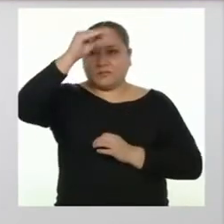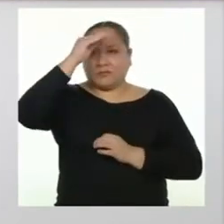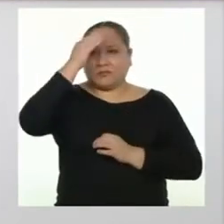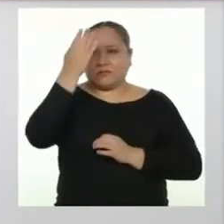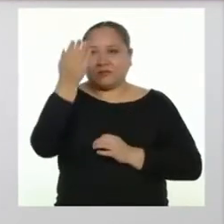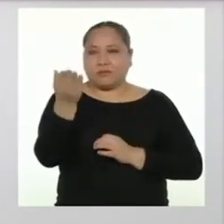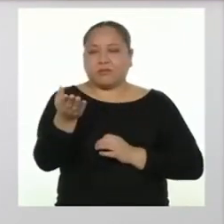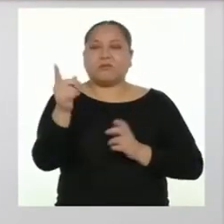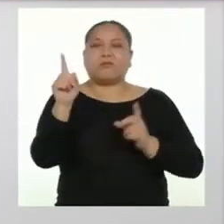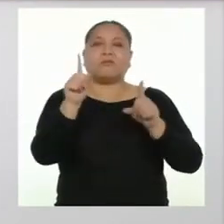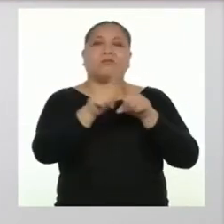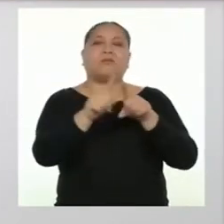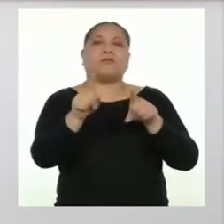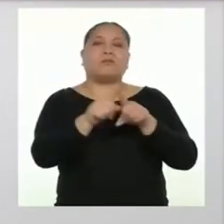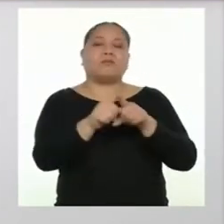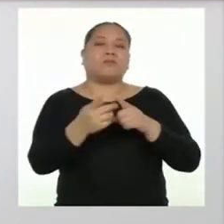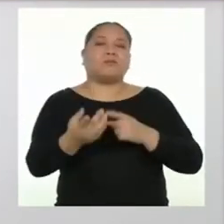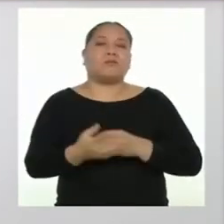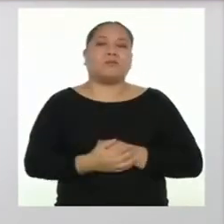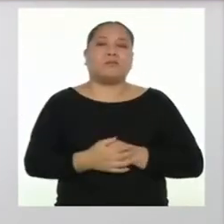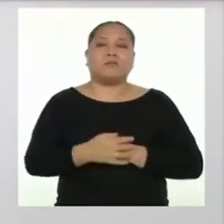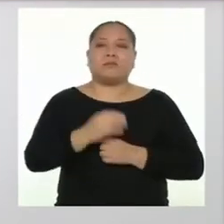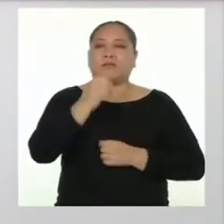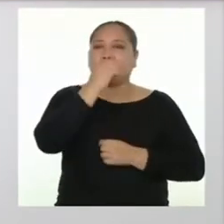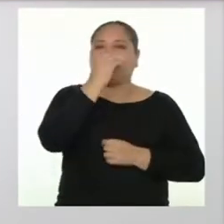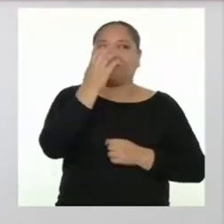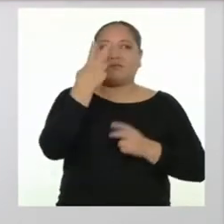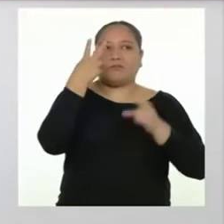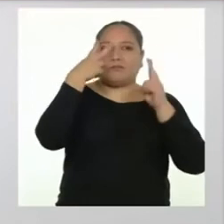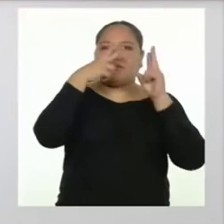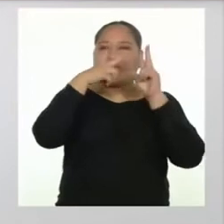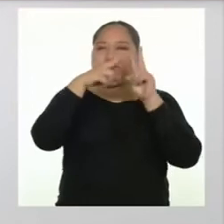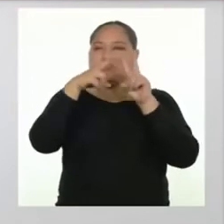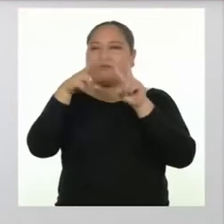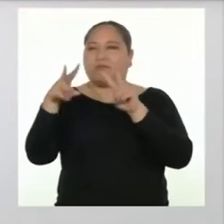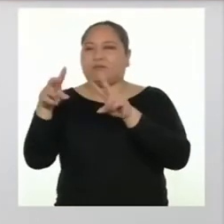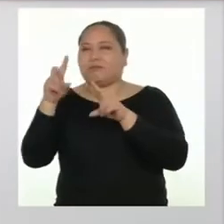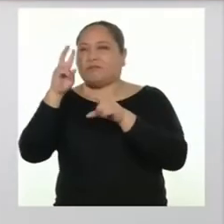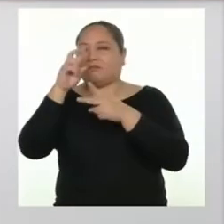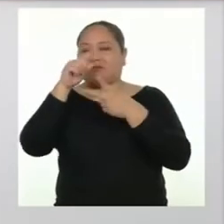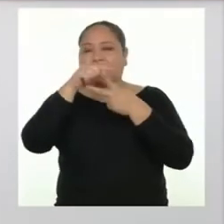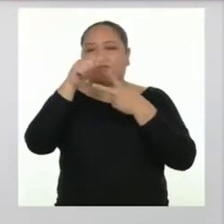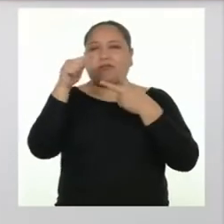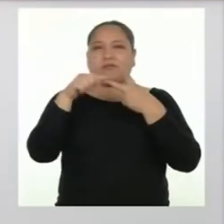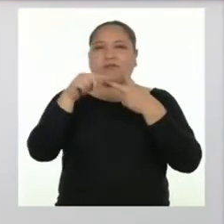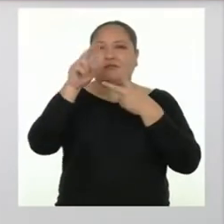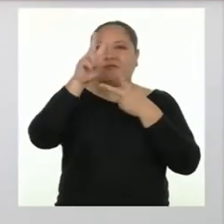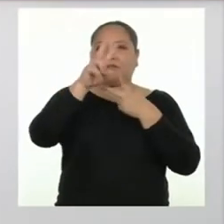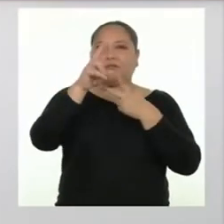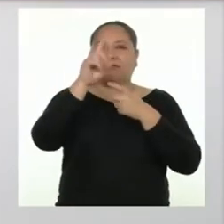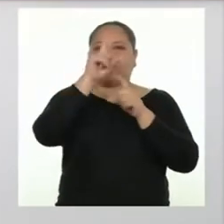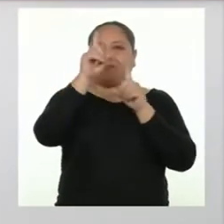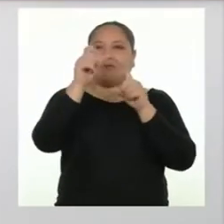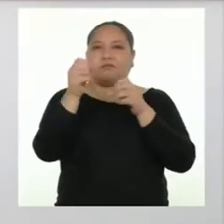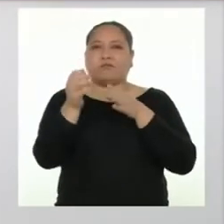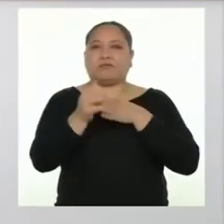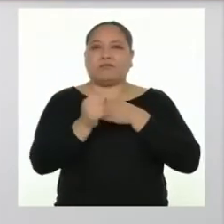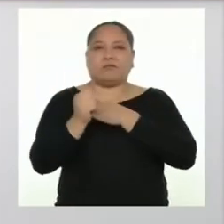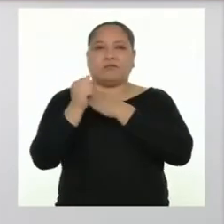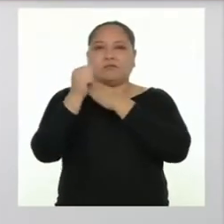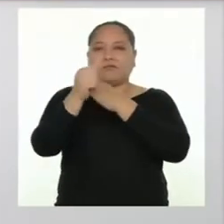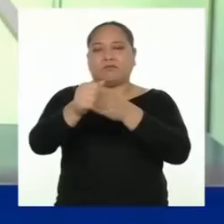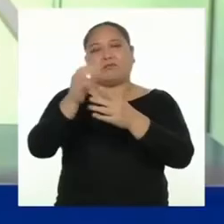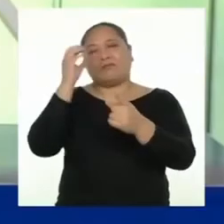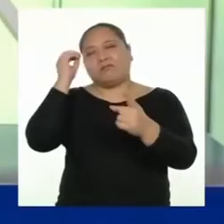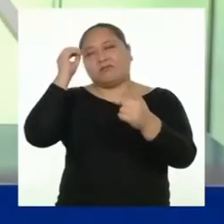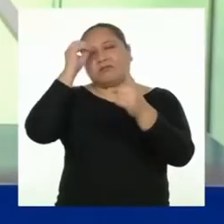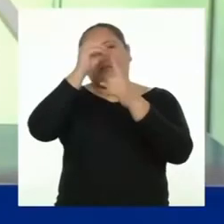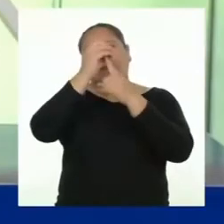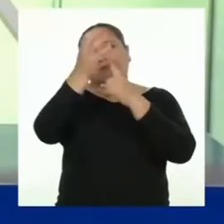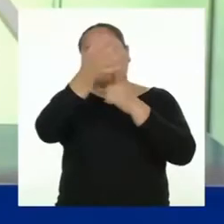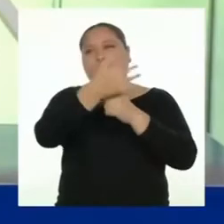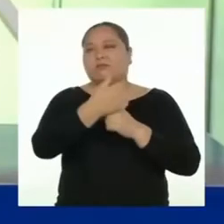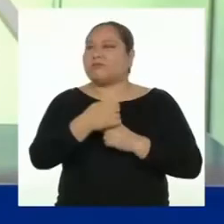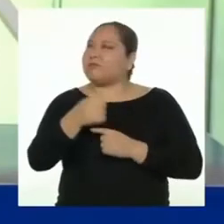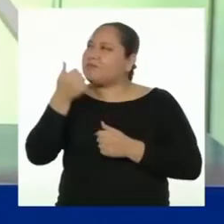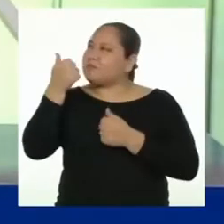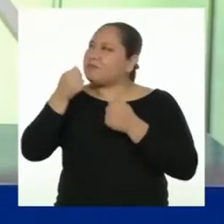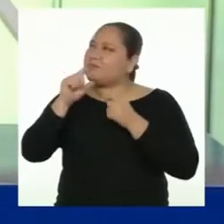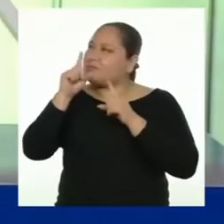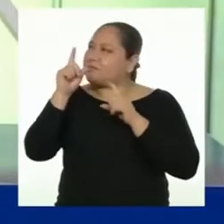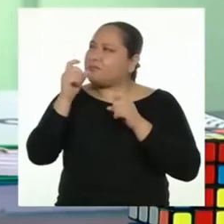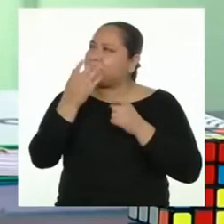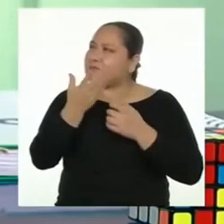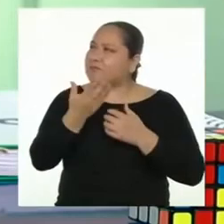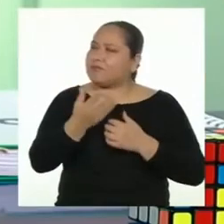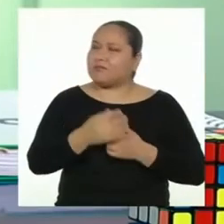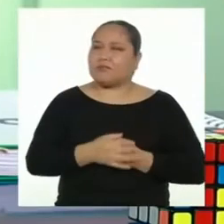chicos y, por supuesto, nunca perder de vista las dos preguntas que nos guiarán para lograr el reto. ¿Cuáles serán